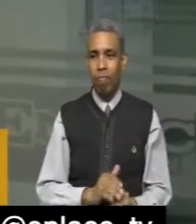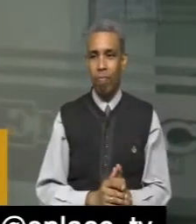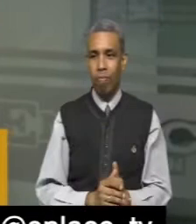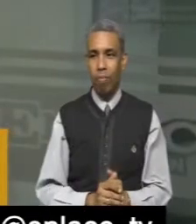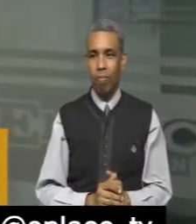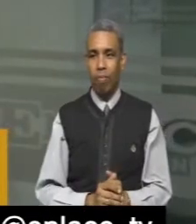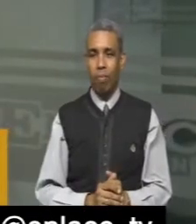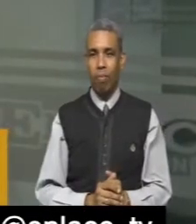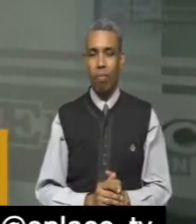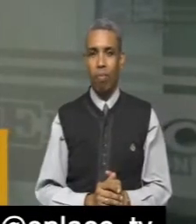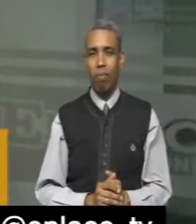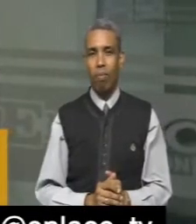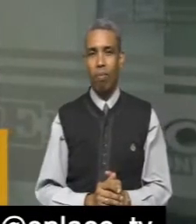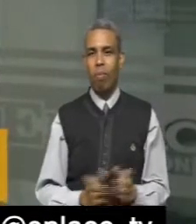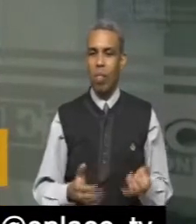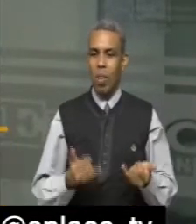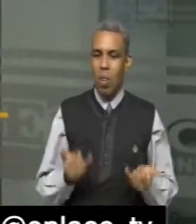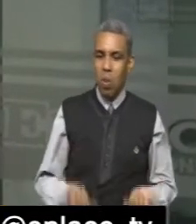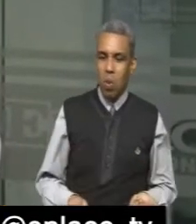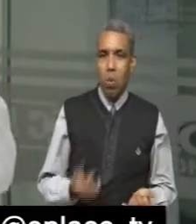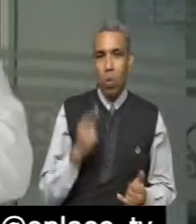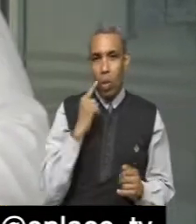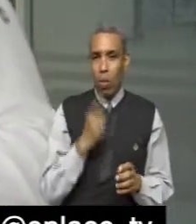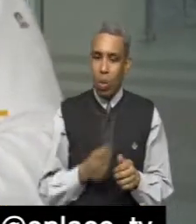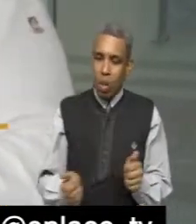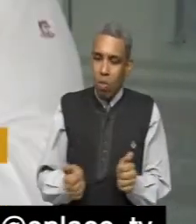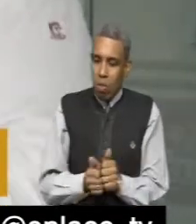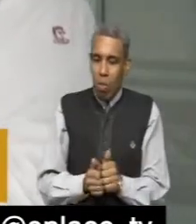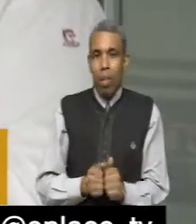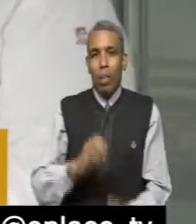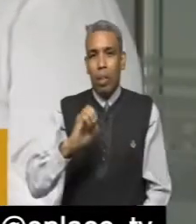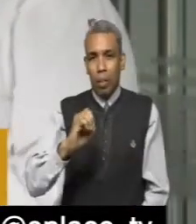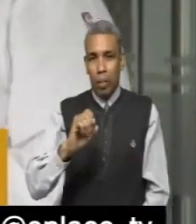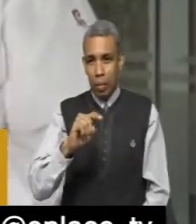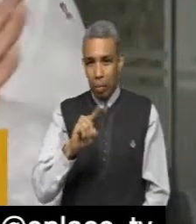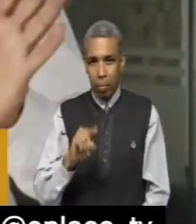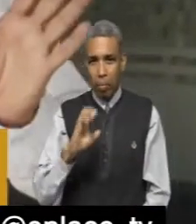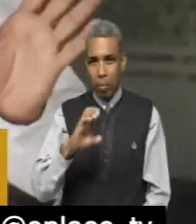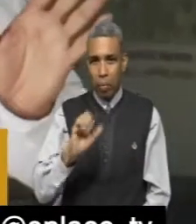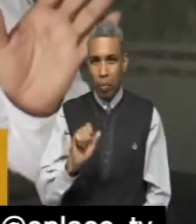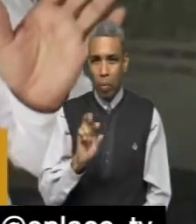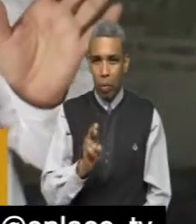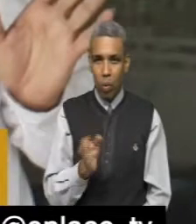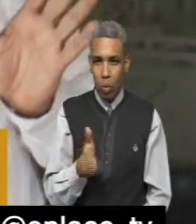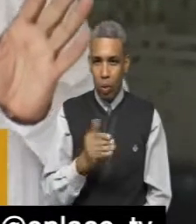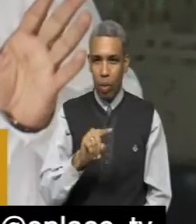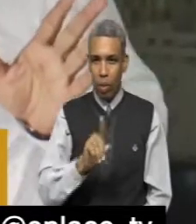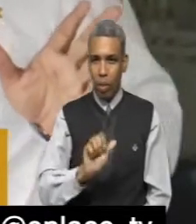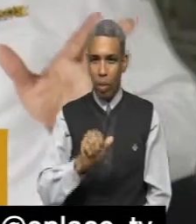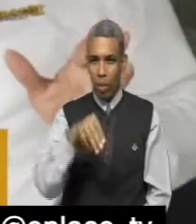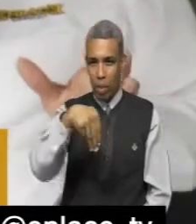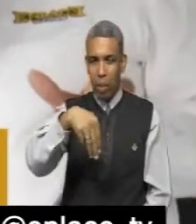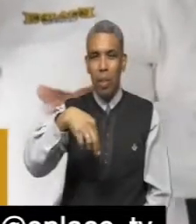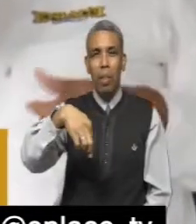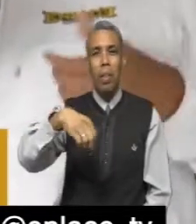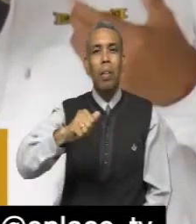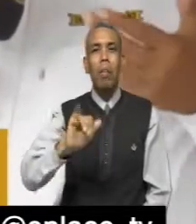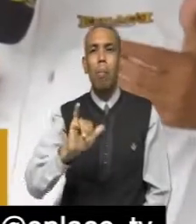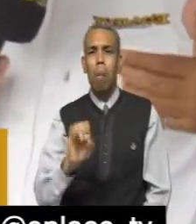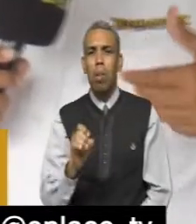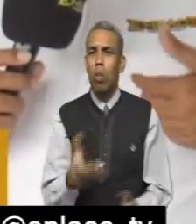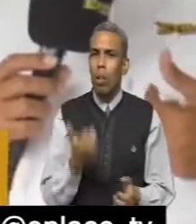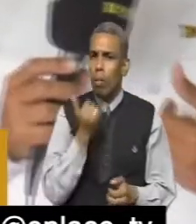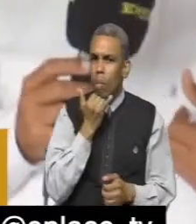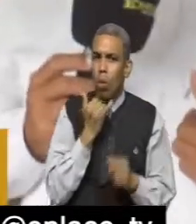de Enlace Noticias. A esta hora con Óscar Sampaio, ambientalista, para que nos hable rápidamente de las conclusiones que hubo con esta asamblea